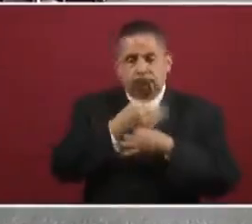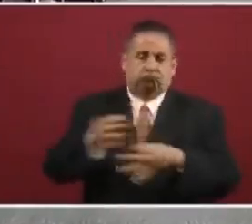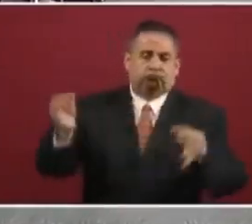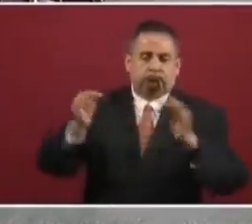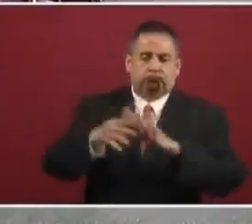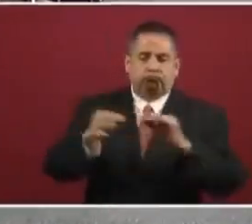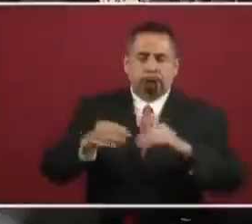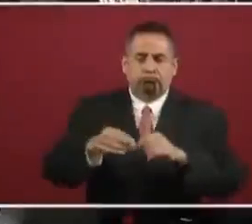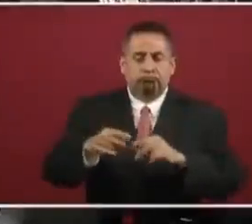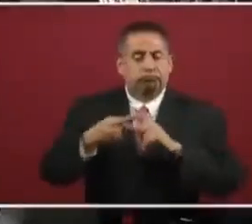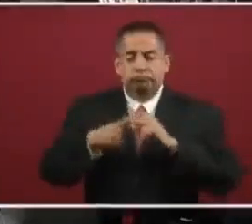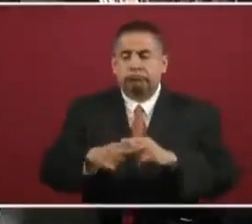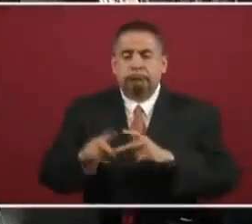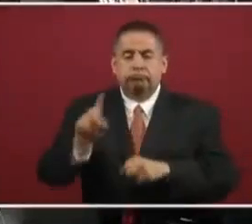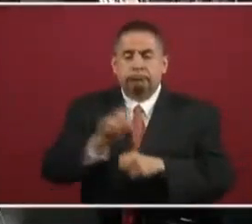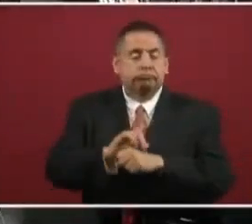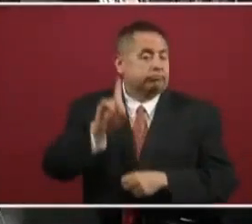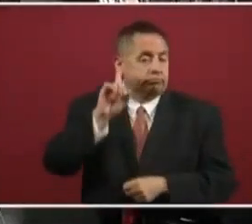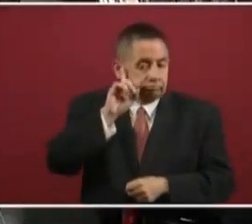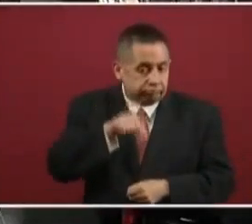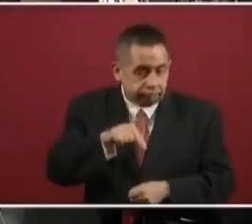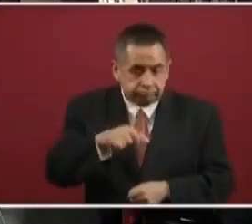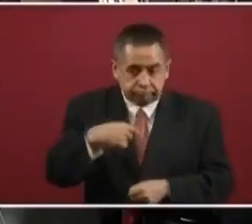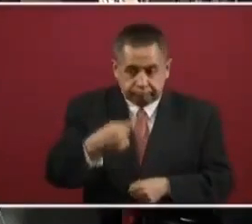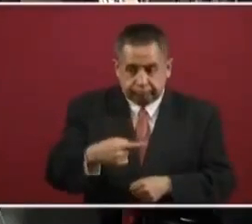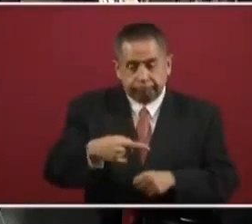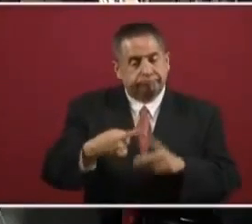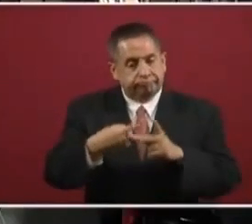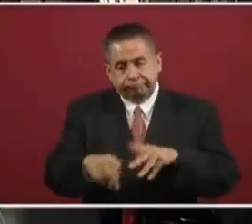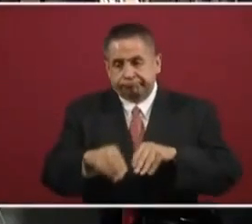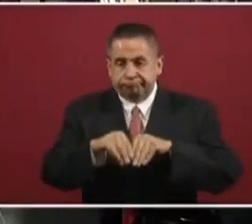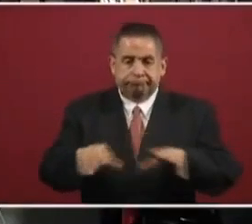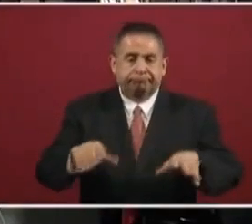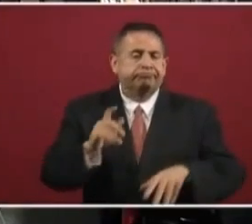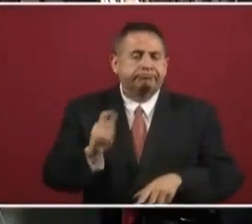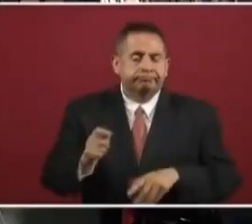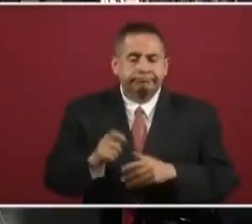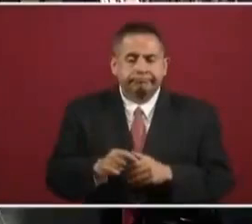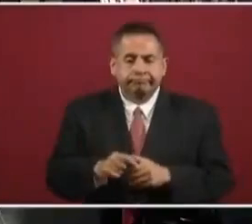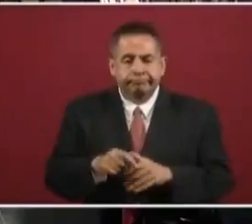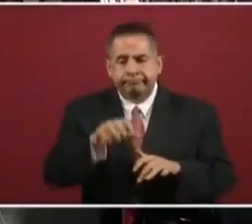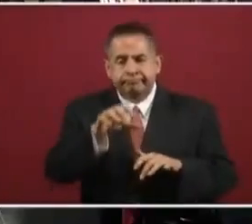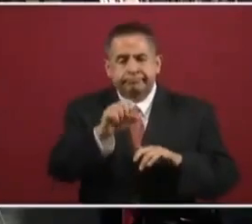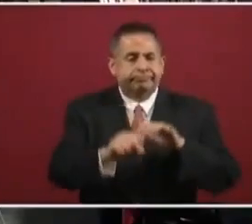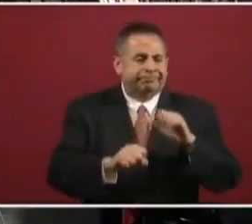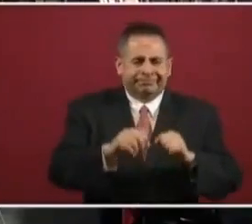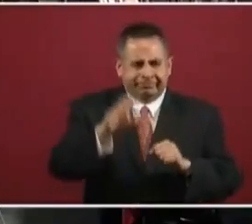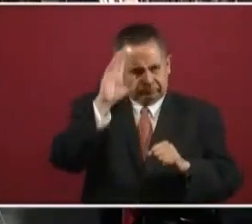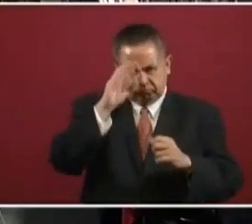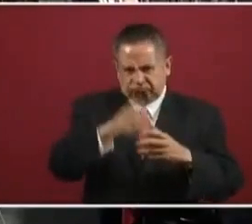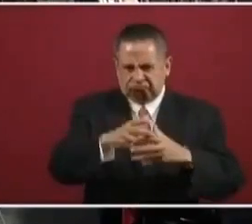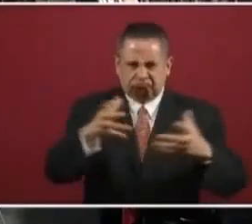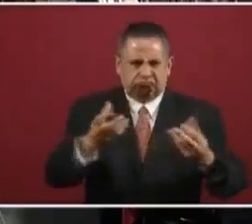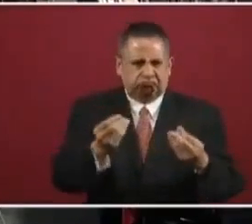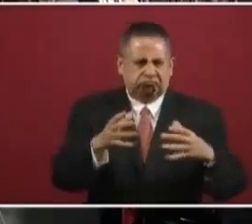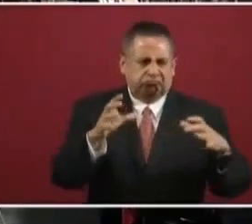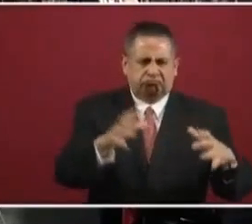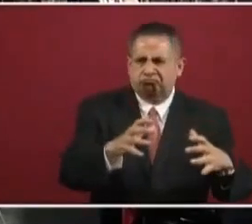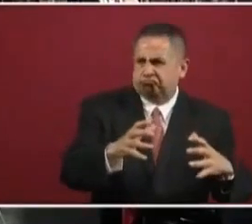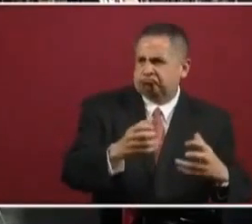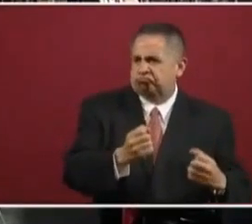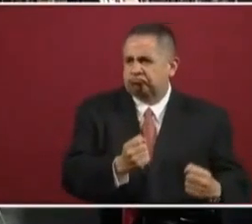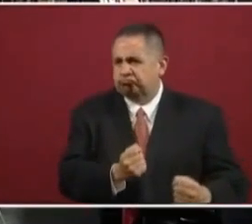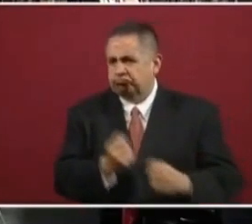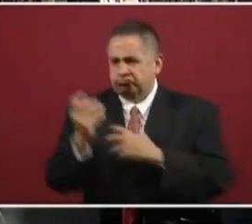que a partir del día de mañana iniciarán aciones masivas Quisiera